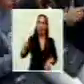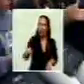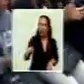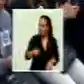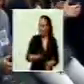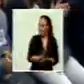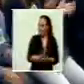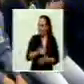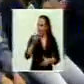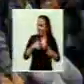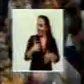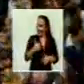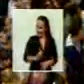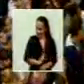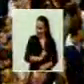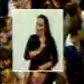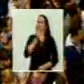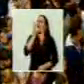argentino.